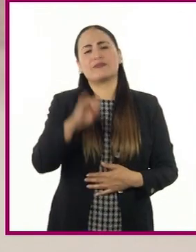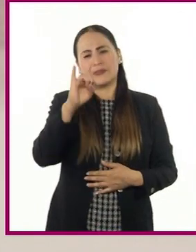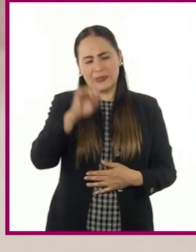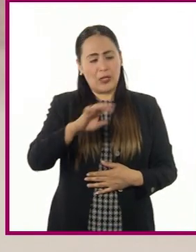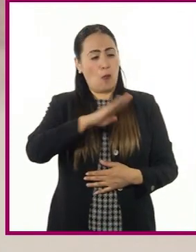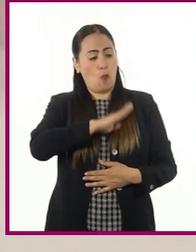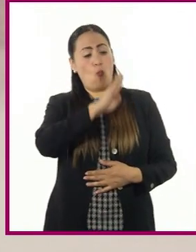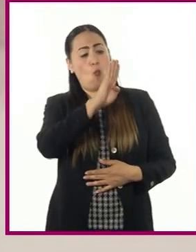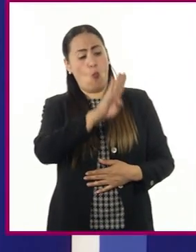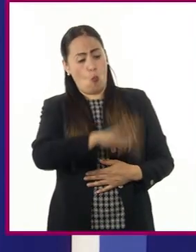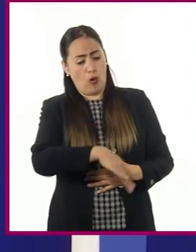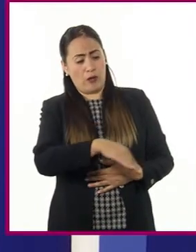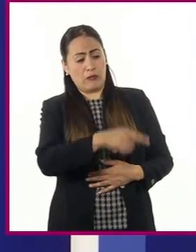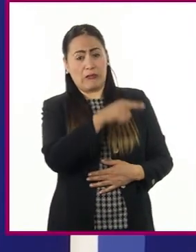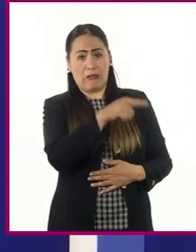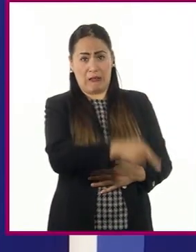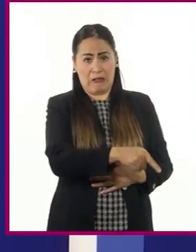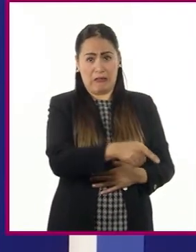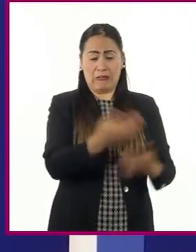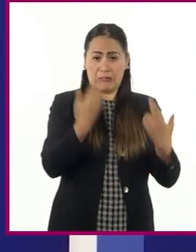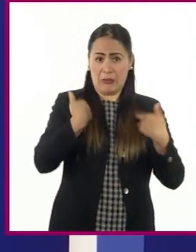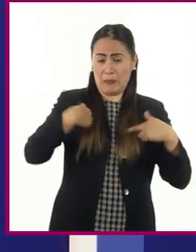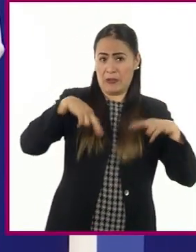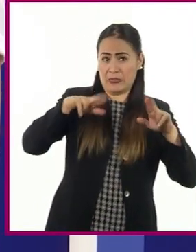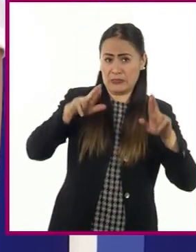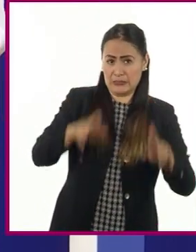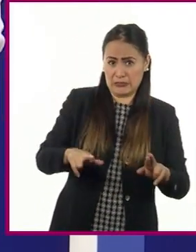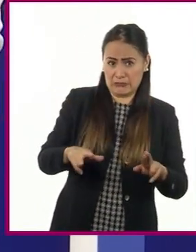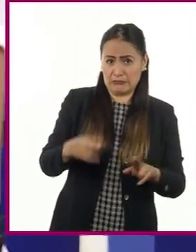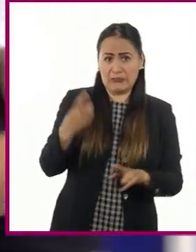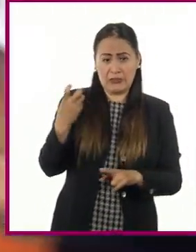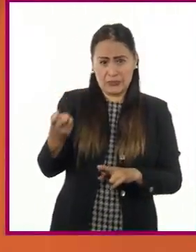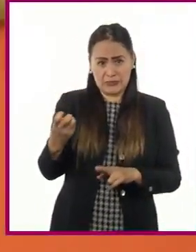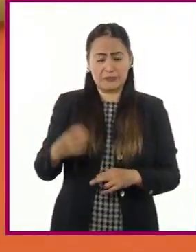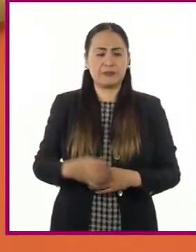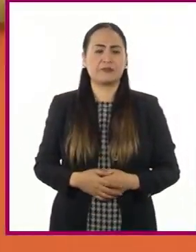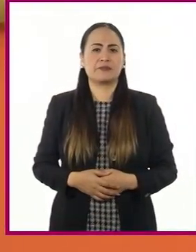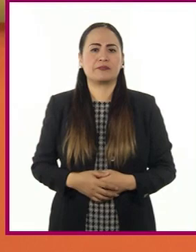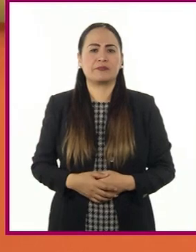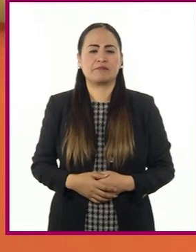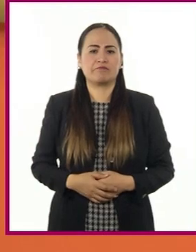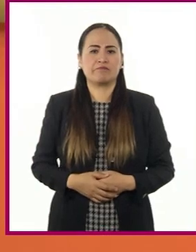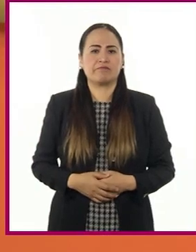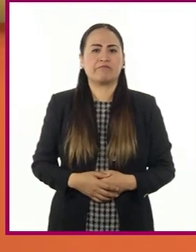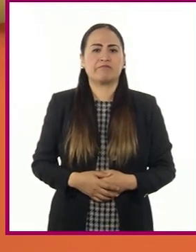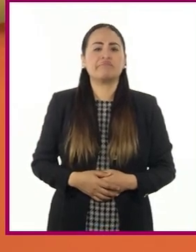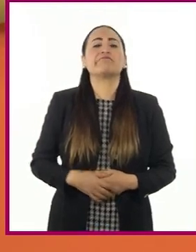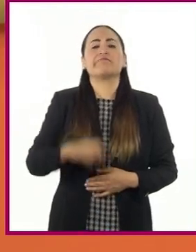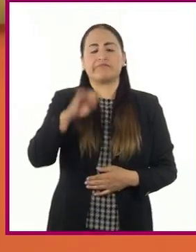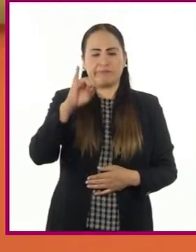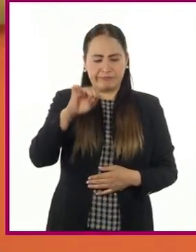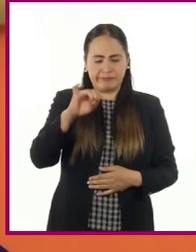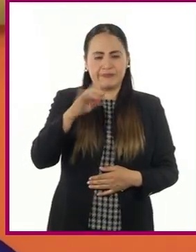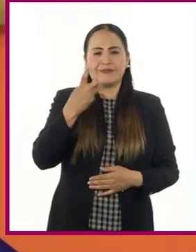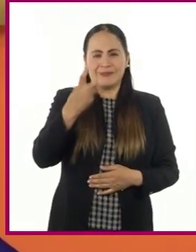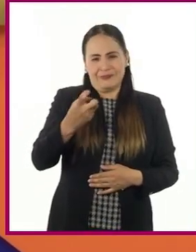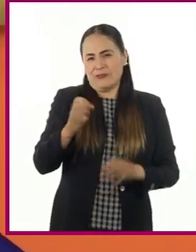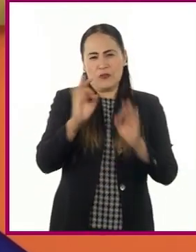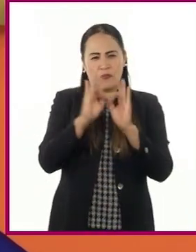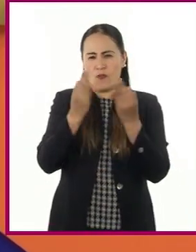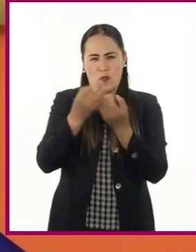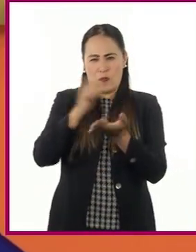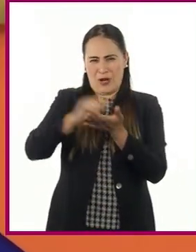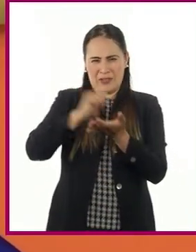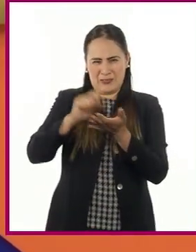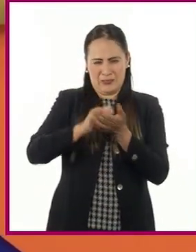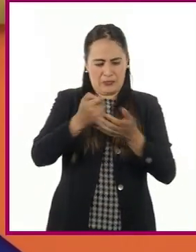a la muerte. La personificación de la muerte es un recurso muy común en los poemas de